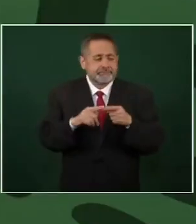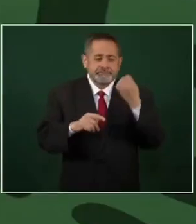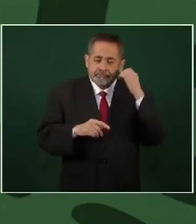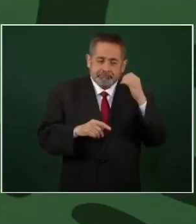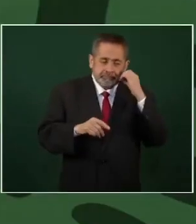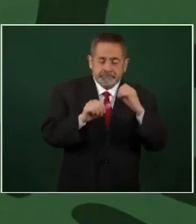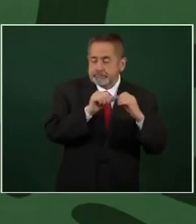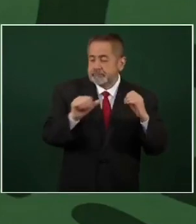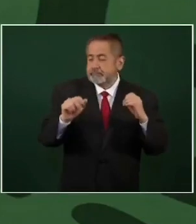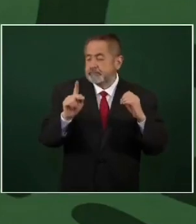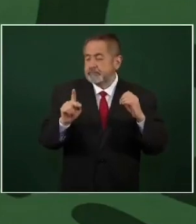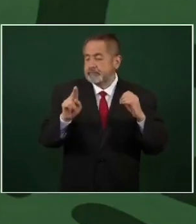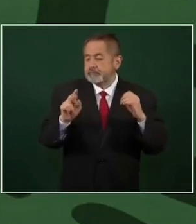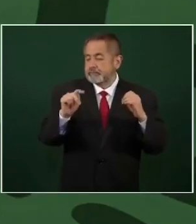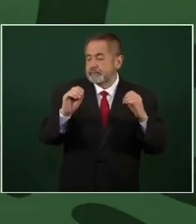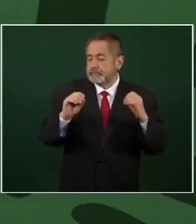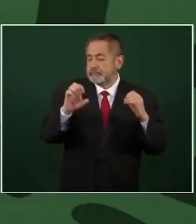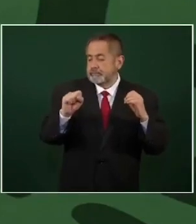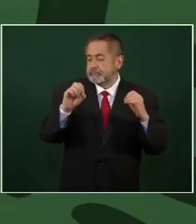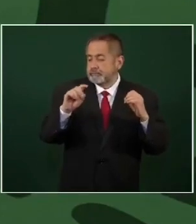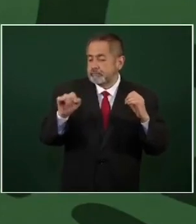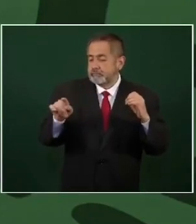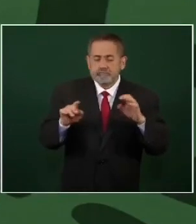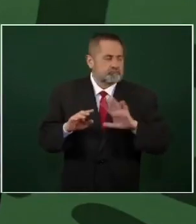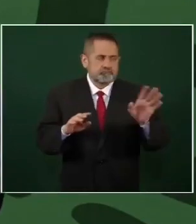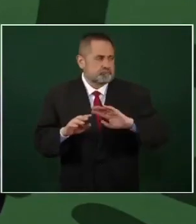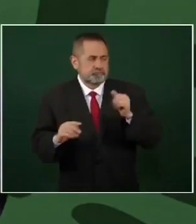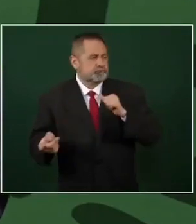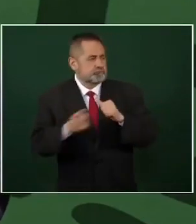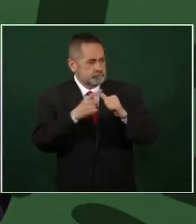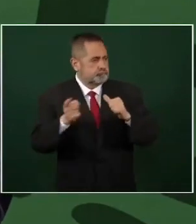Escondido. Si no se arregla el problema